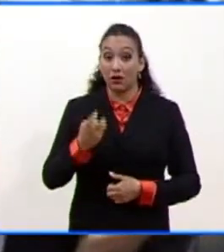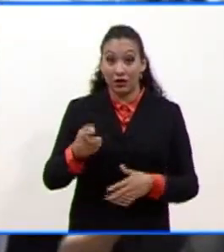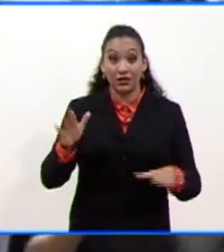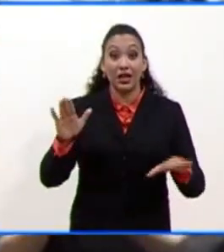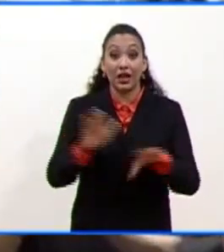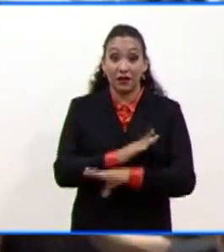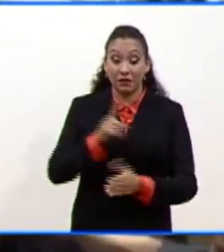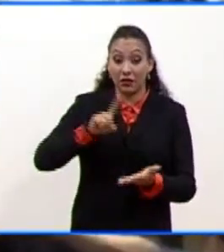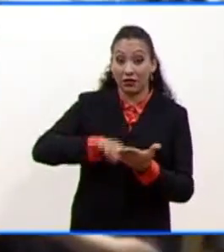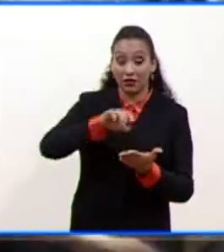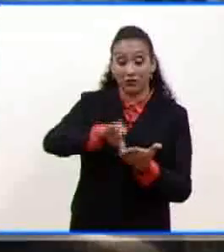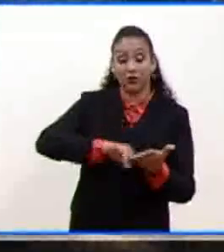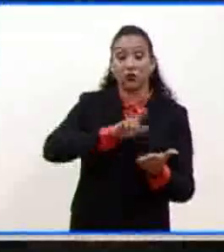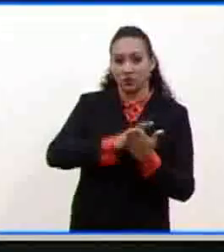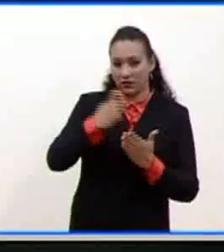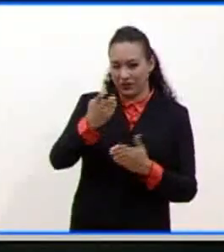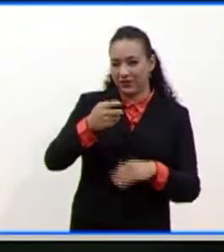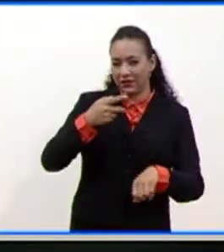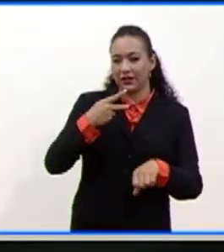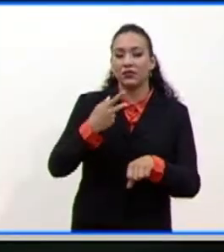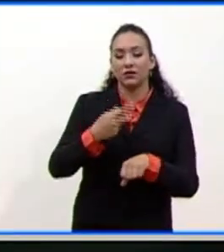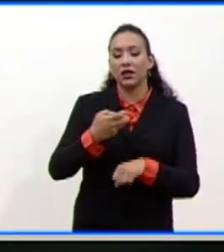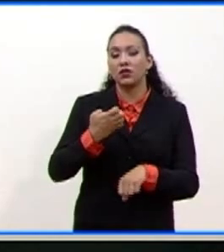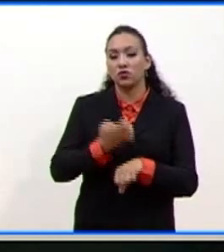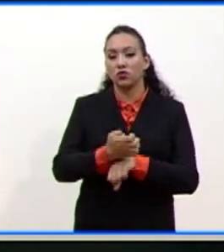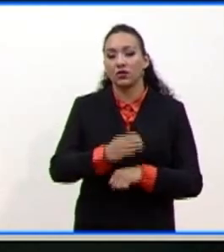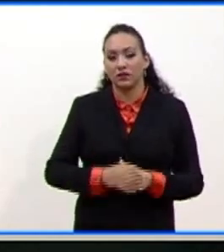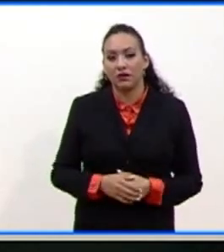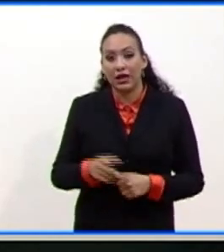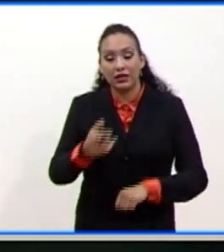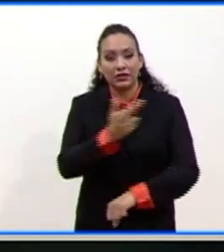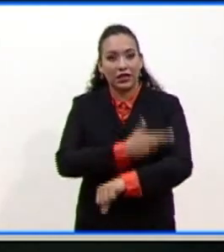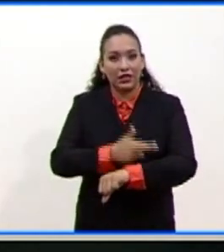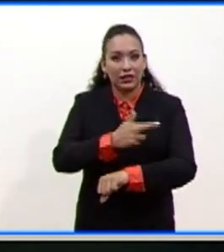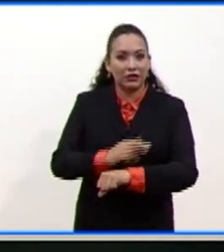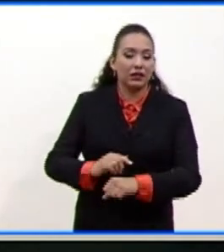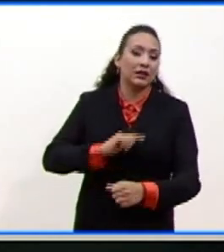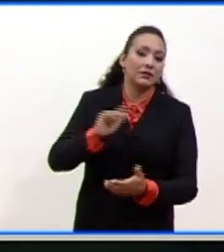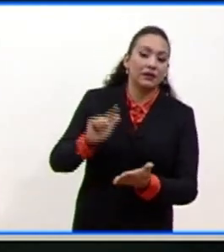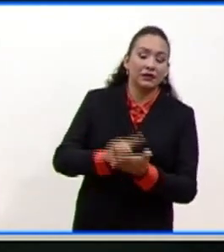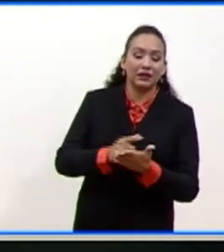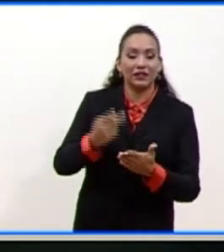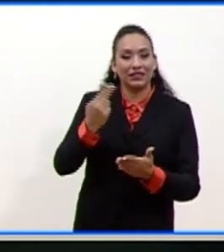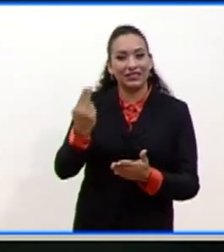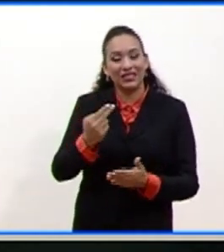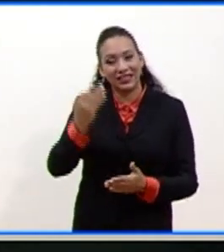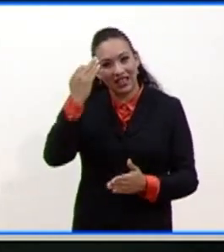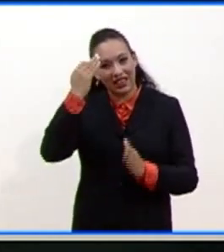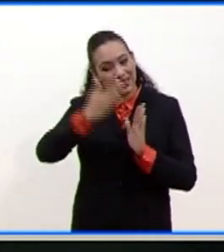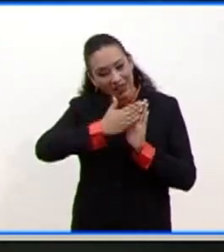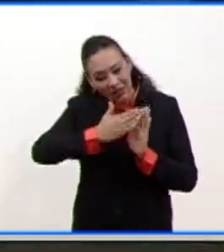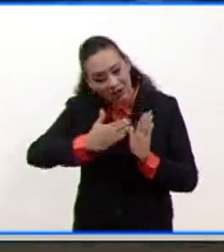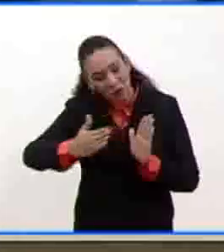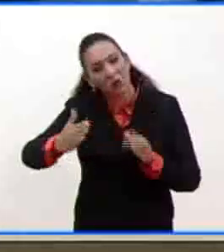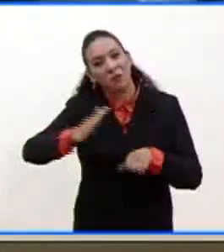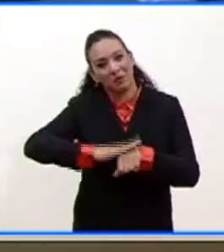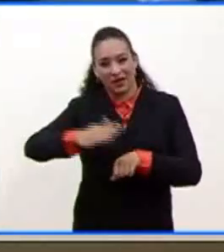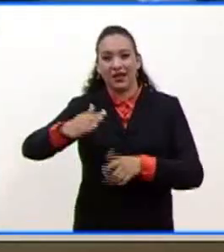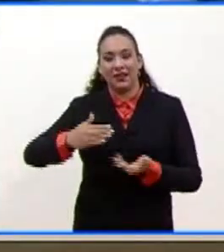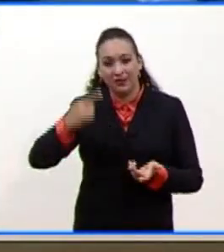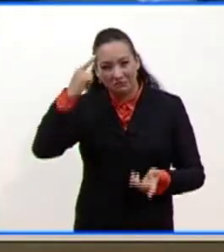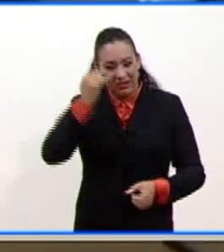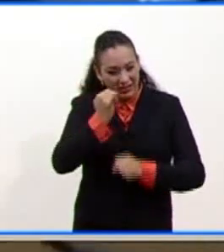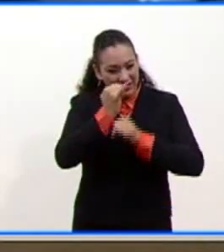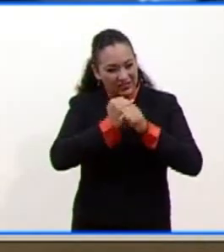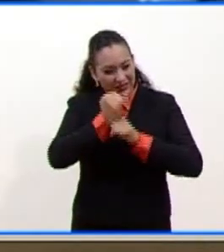a la Constitución local, cuyo trámite legislativo requiere de plazos más extendidos que los ordinarios en la etapa de